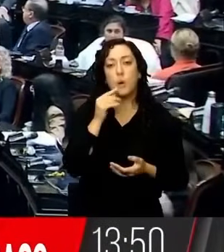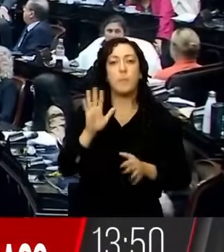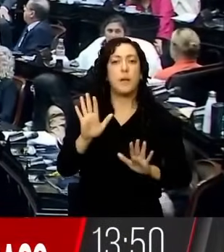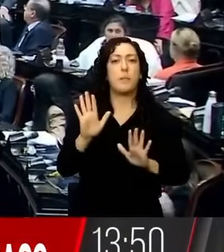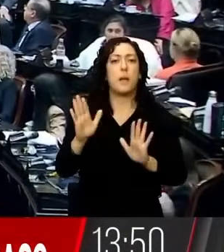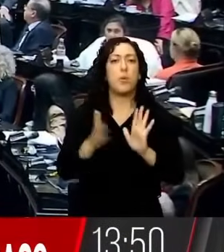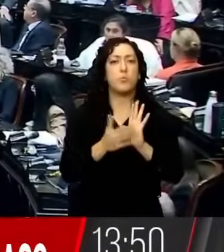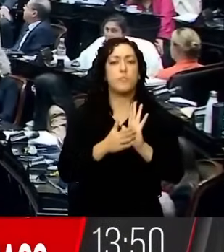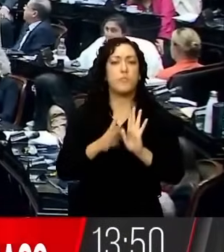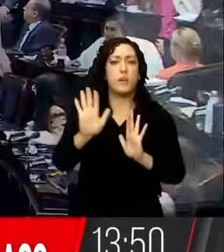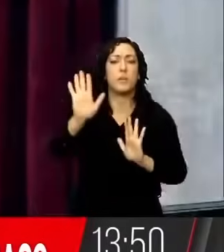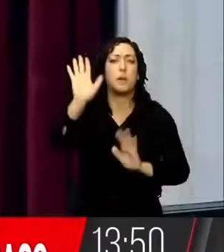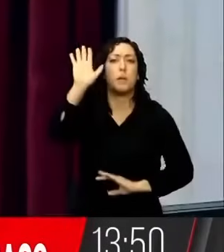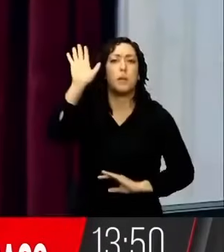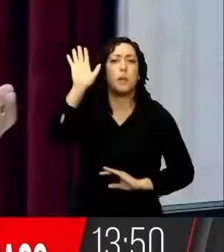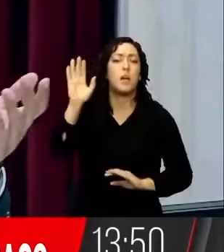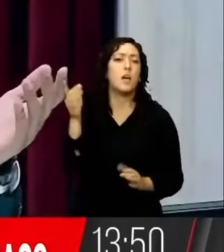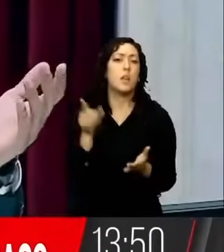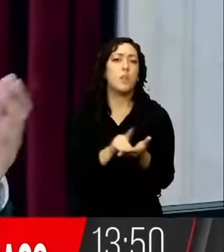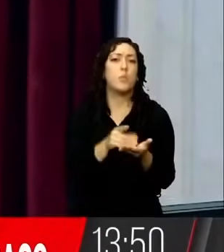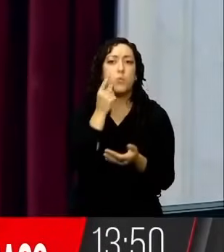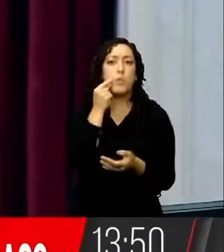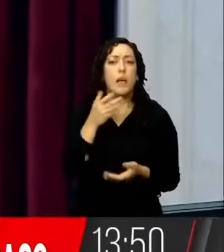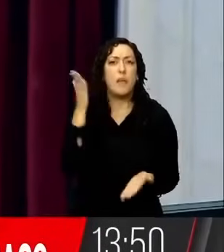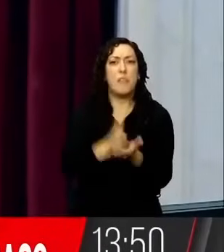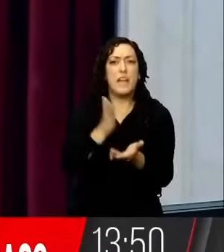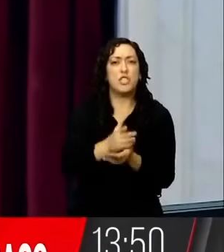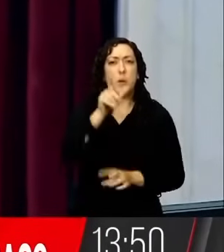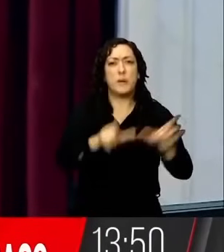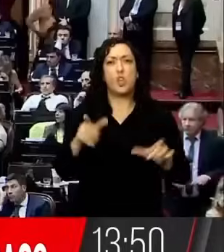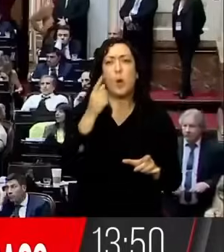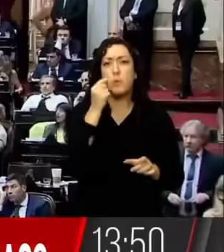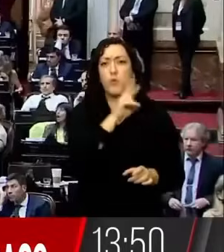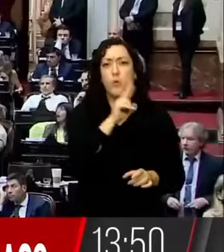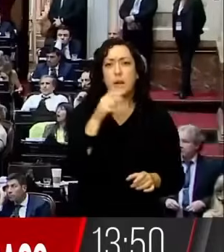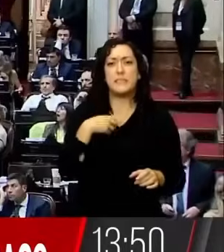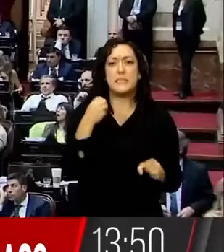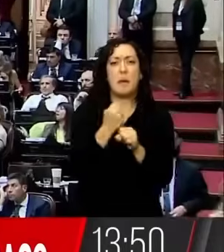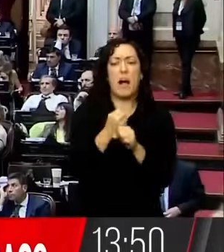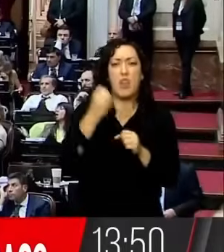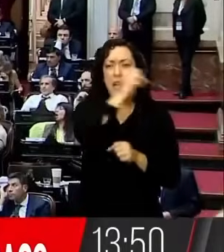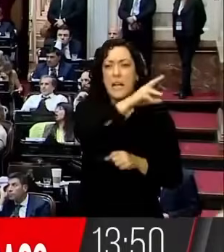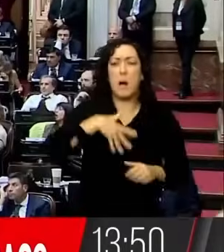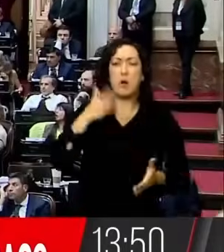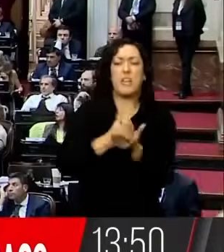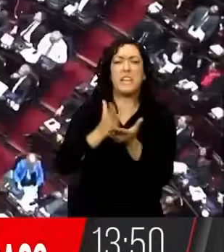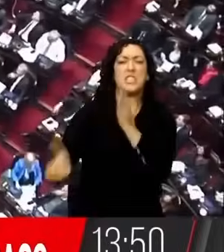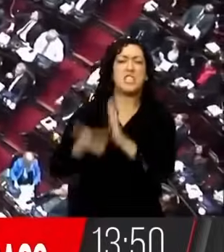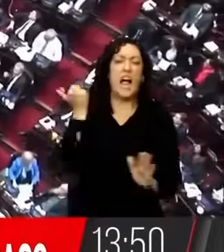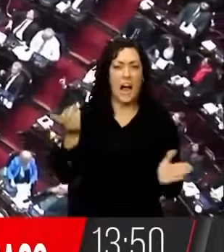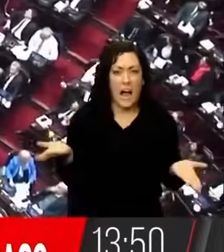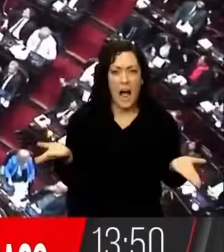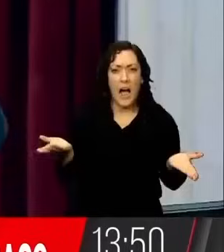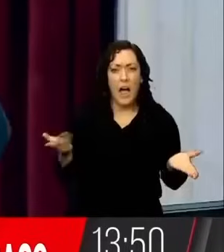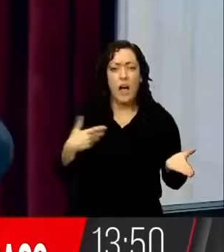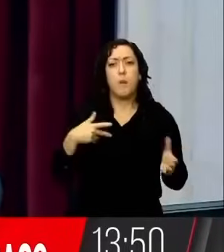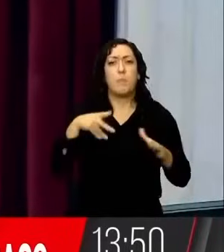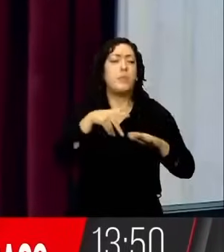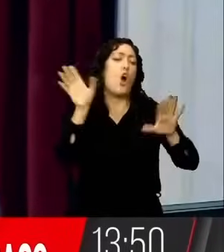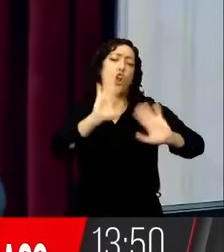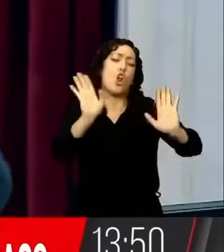justificar, señor presidente. No, diputado. Hoy le quitaron los derechos a los trabajadores rurales que hacen el tabaco. No, diputado, vote, no diputado. Dar en otro